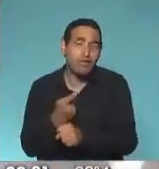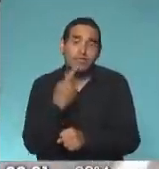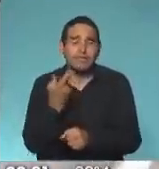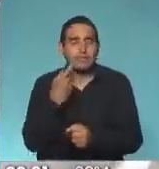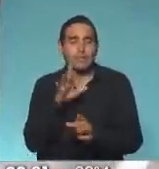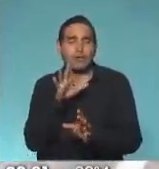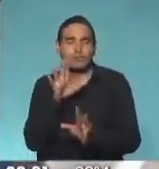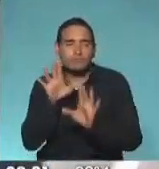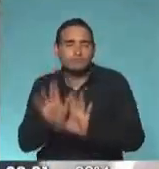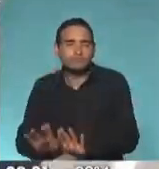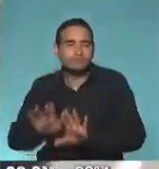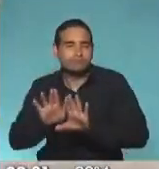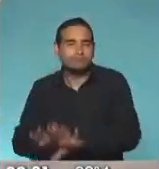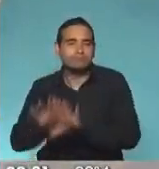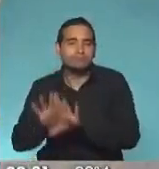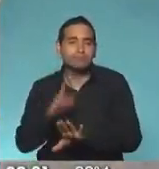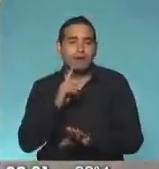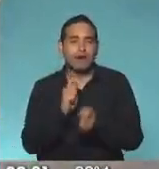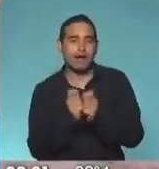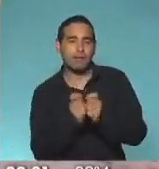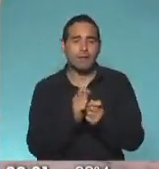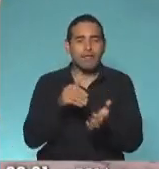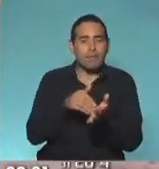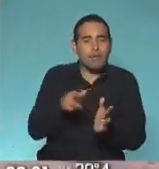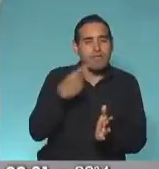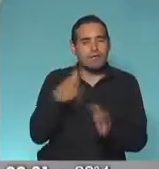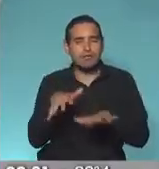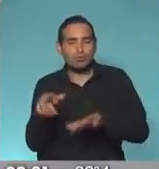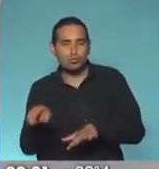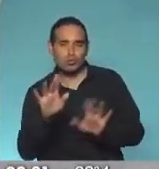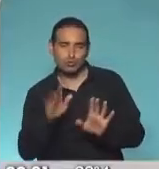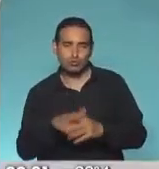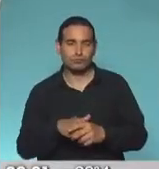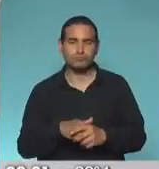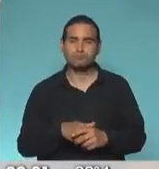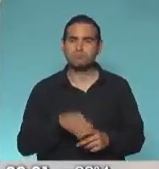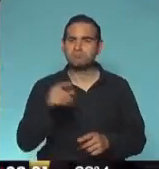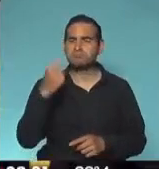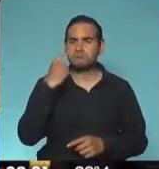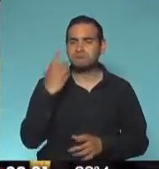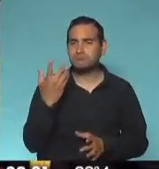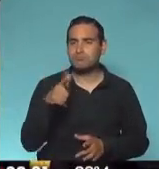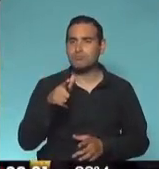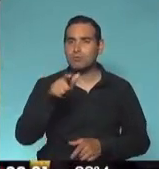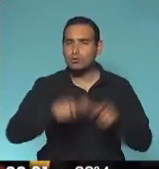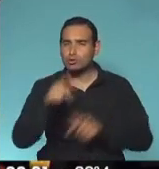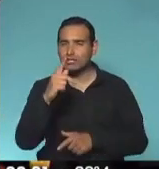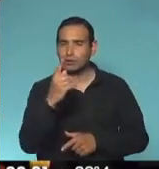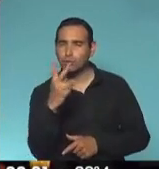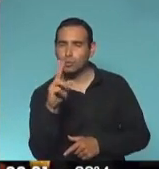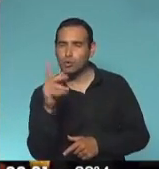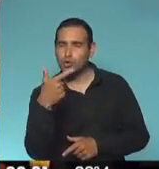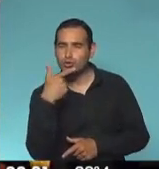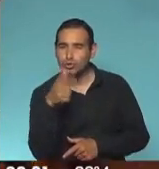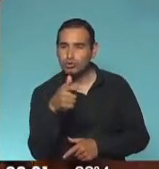contenerlo y ir cambiando, depende a donde lleve la corriente. Y Ezequiel, ¿y qué significa para el pueblo kurdo este retiro de